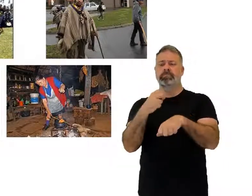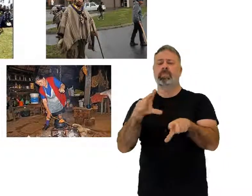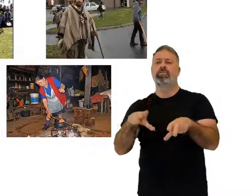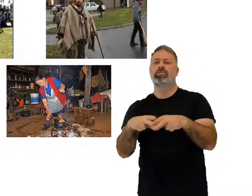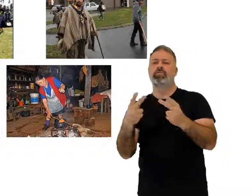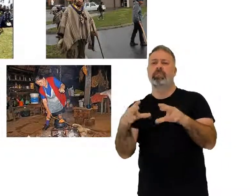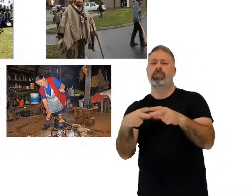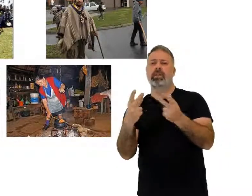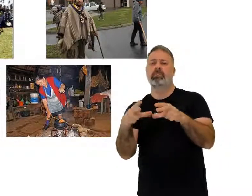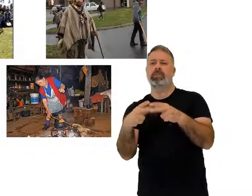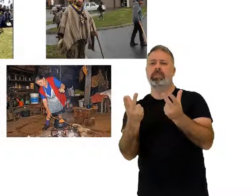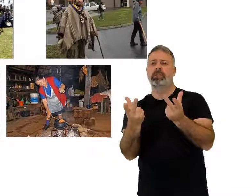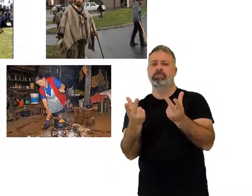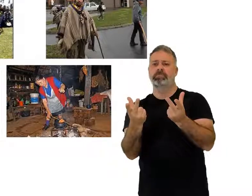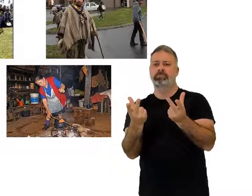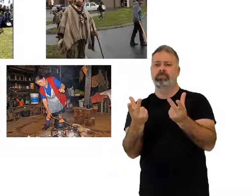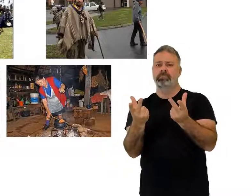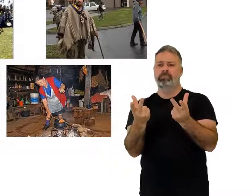socialmente